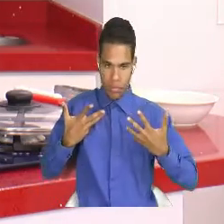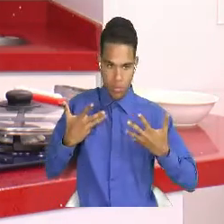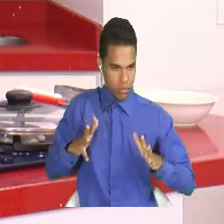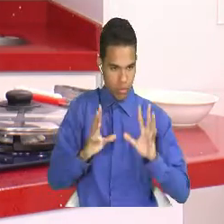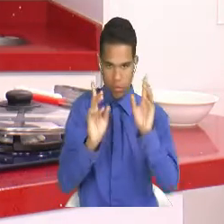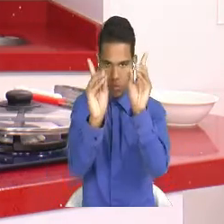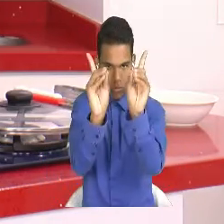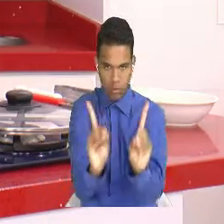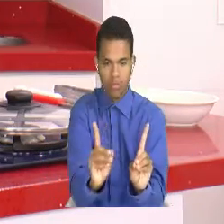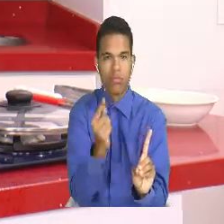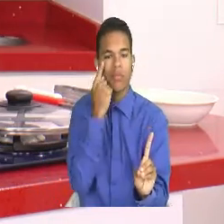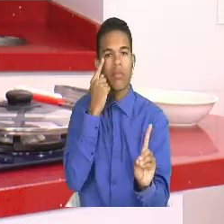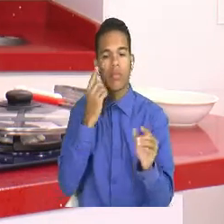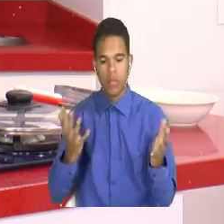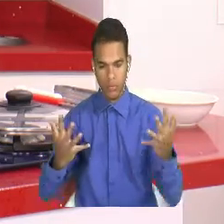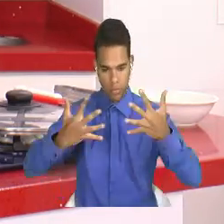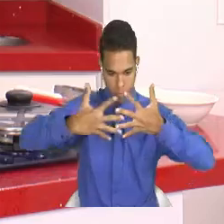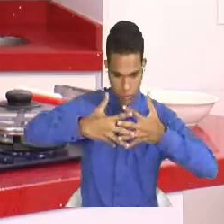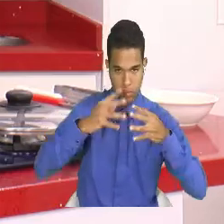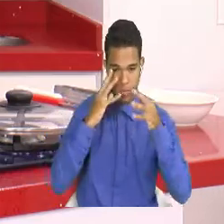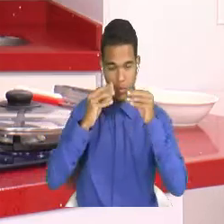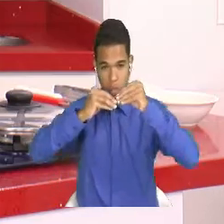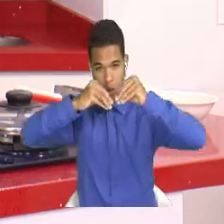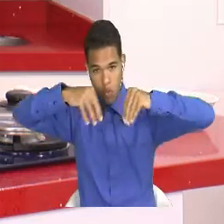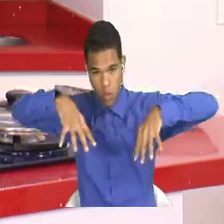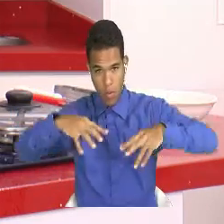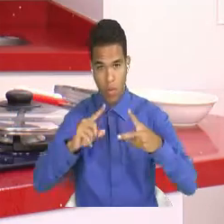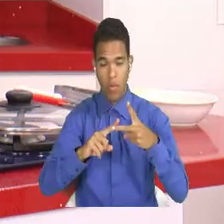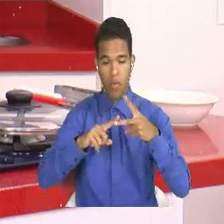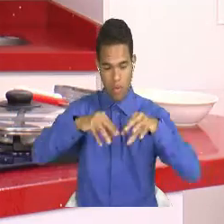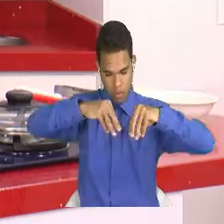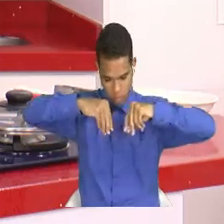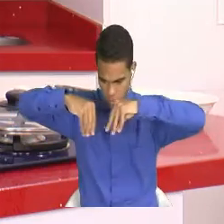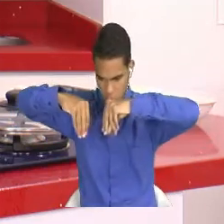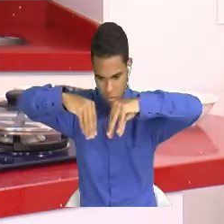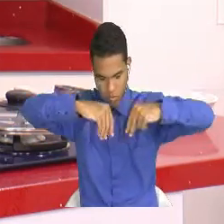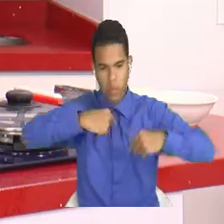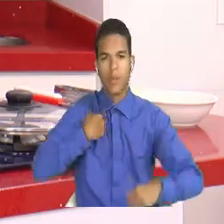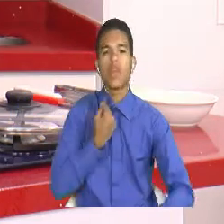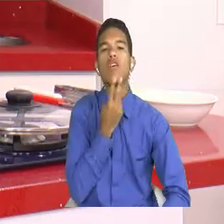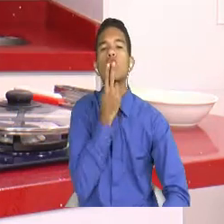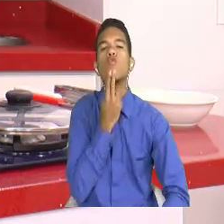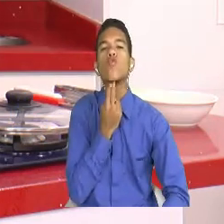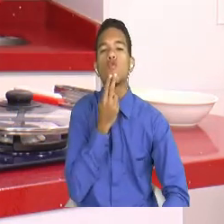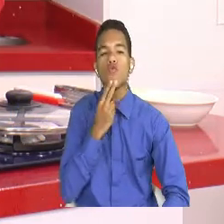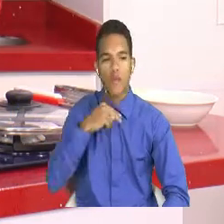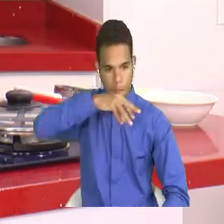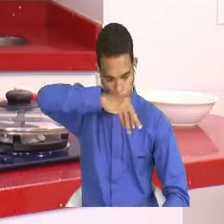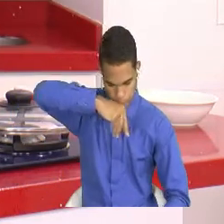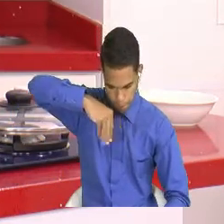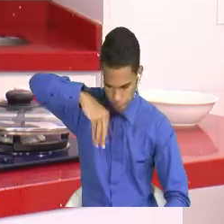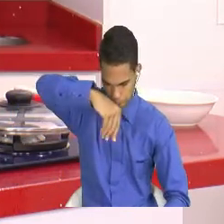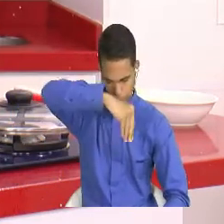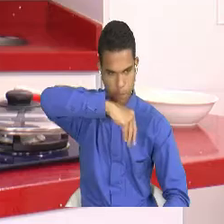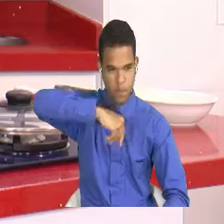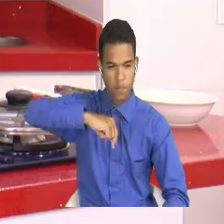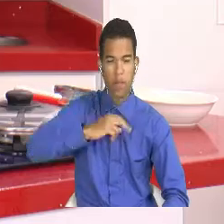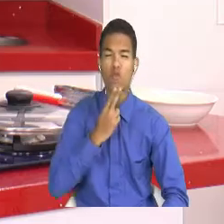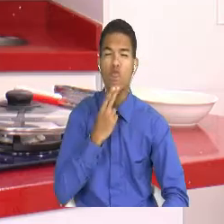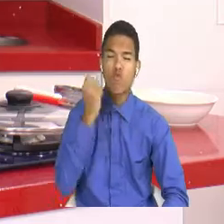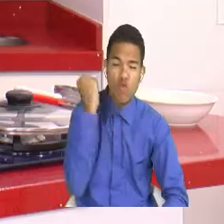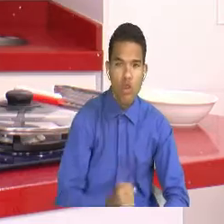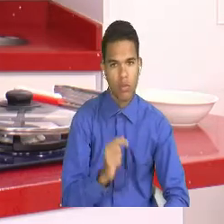lleva huevo, harina de trigo y azúcar. Ya el recetario lo vieron y tienen las cantidades exactas para que no quede ni muy dulce ni